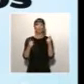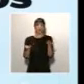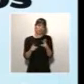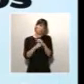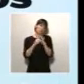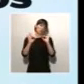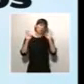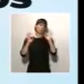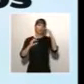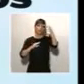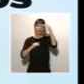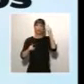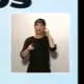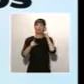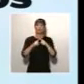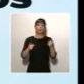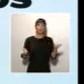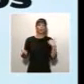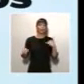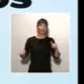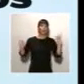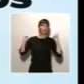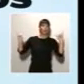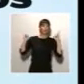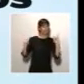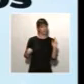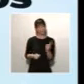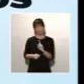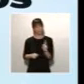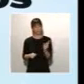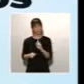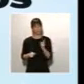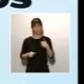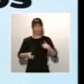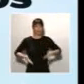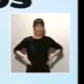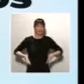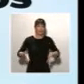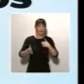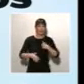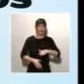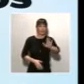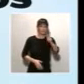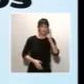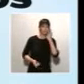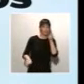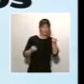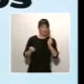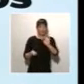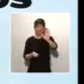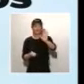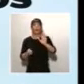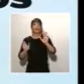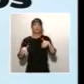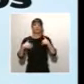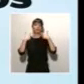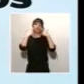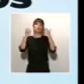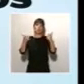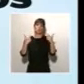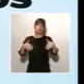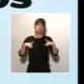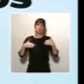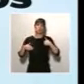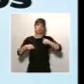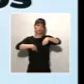para la sueto. Esos controles en carretera han propiciado una bajada considerable de la circulación